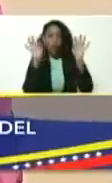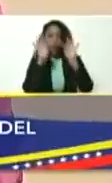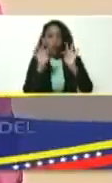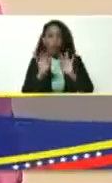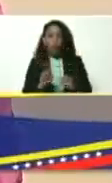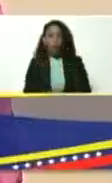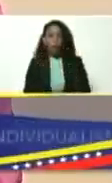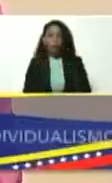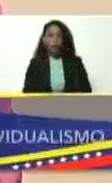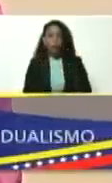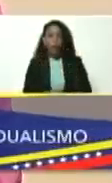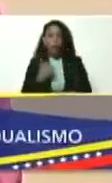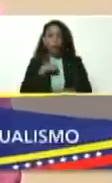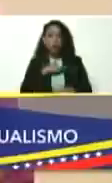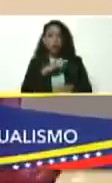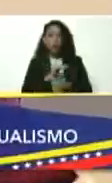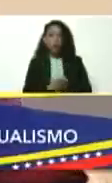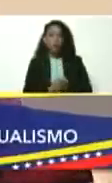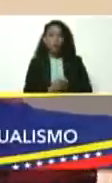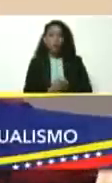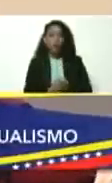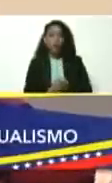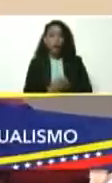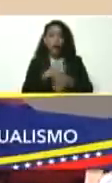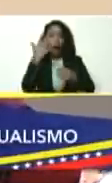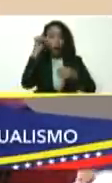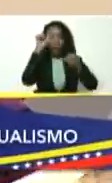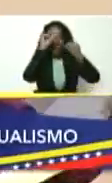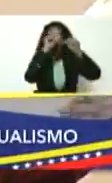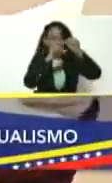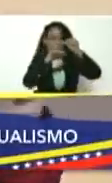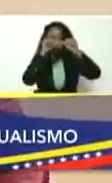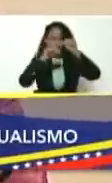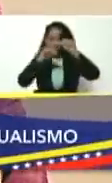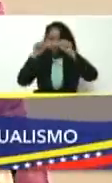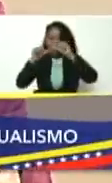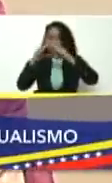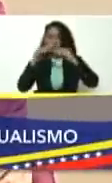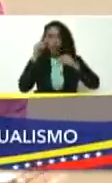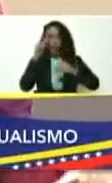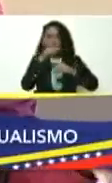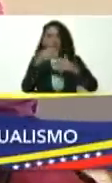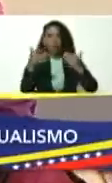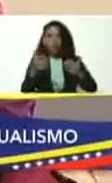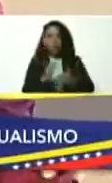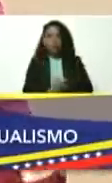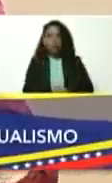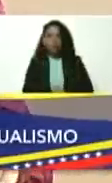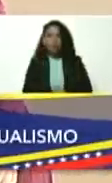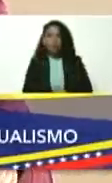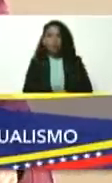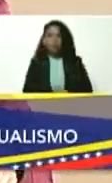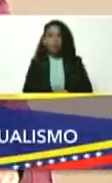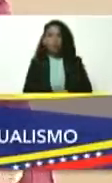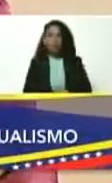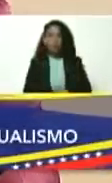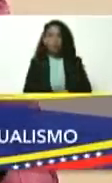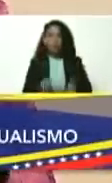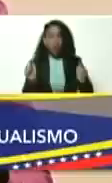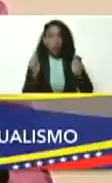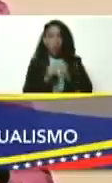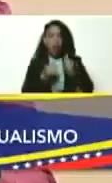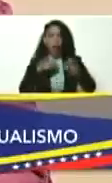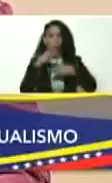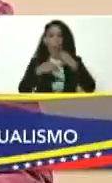estamos revisando pues todo lo que tiene que ver con la